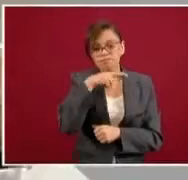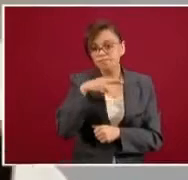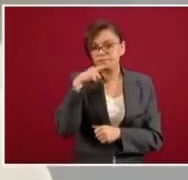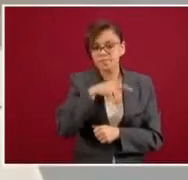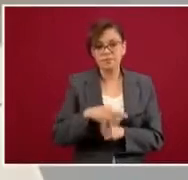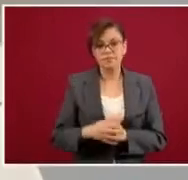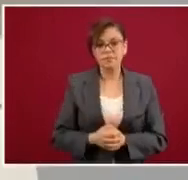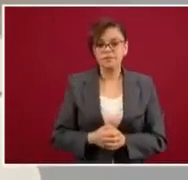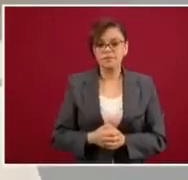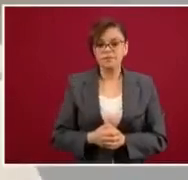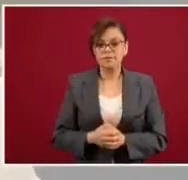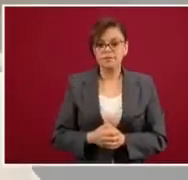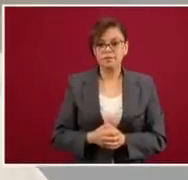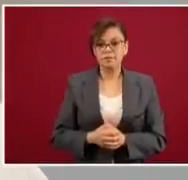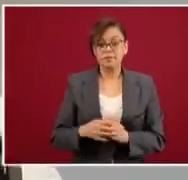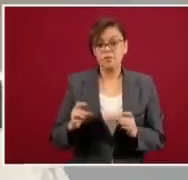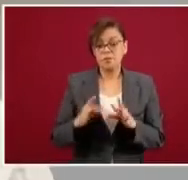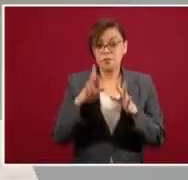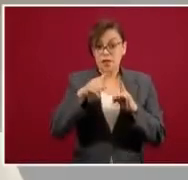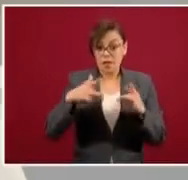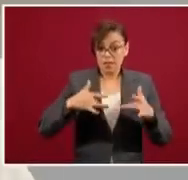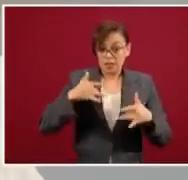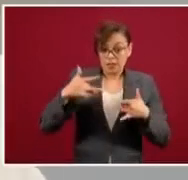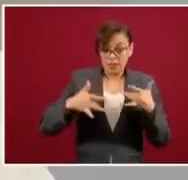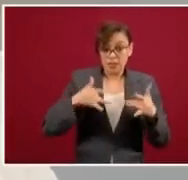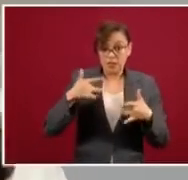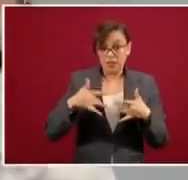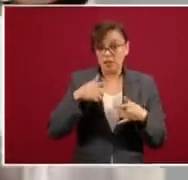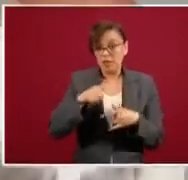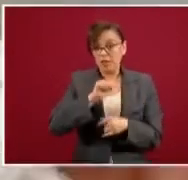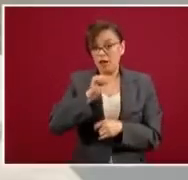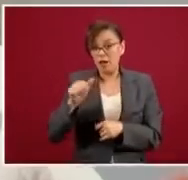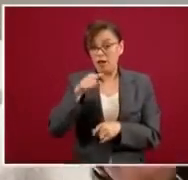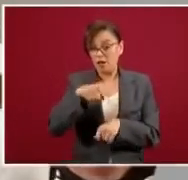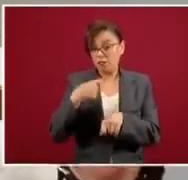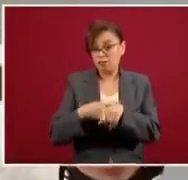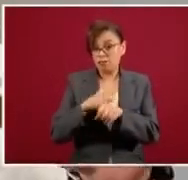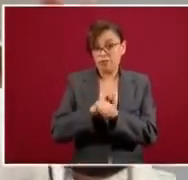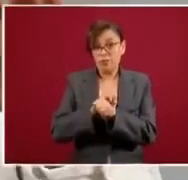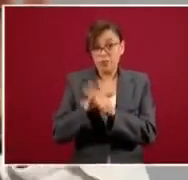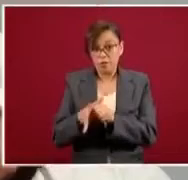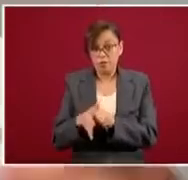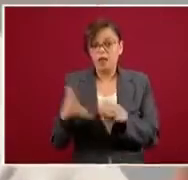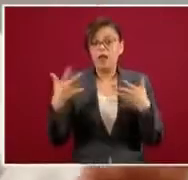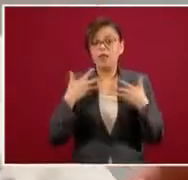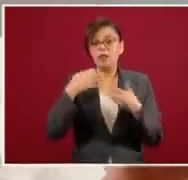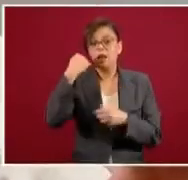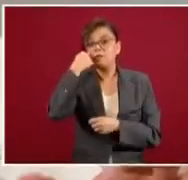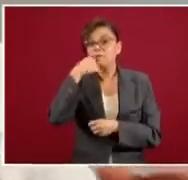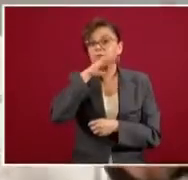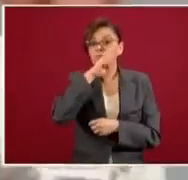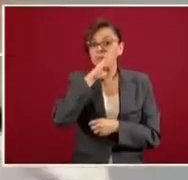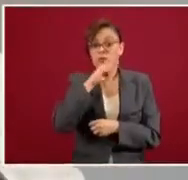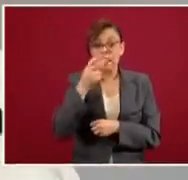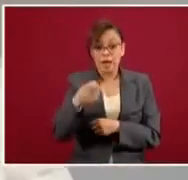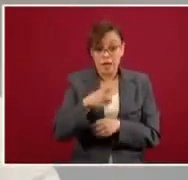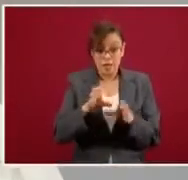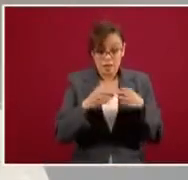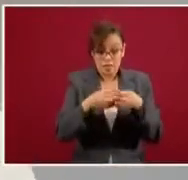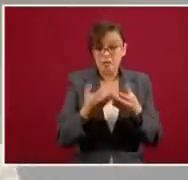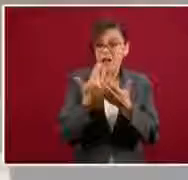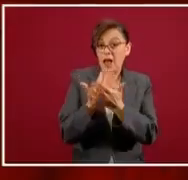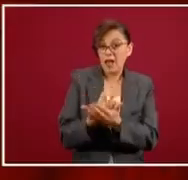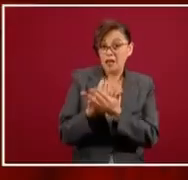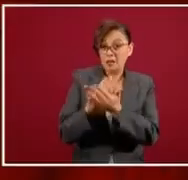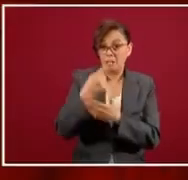Si tuviera síntomas de COVID y tiene fiebre, por ejemplo, este grupo de personas no debe esperar para ser